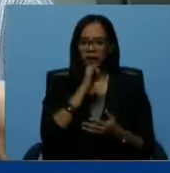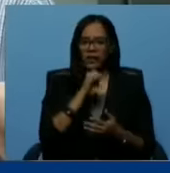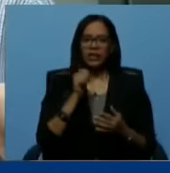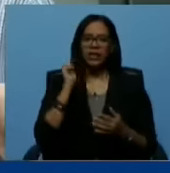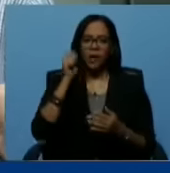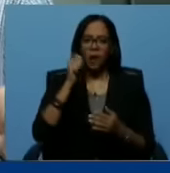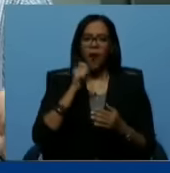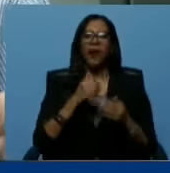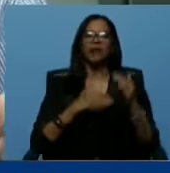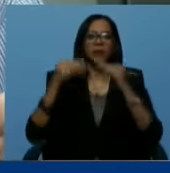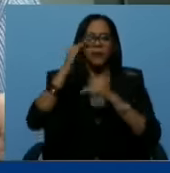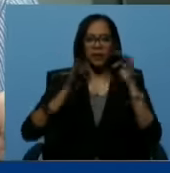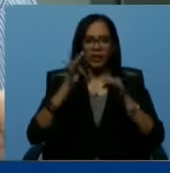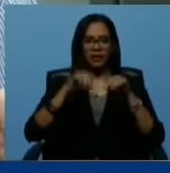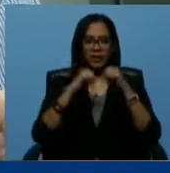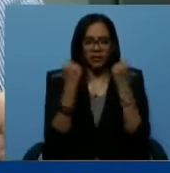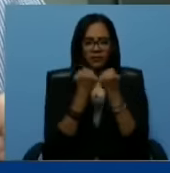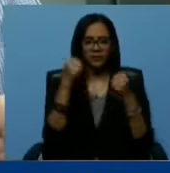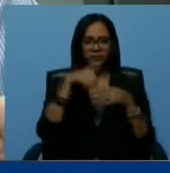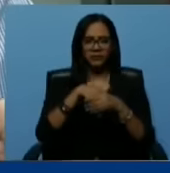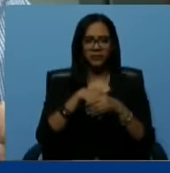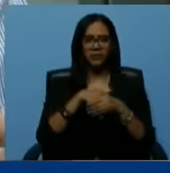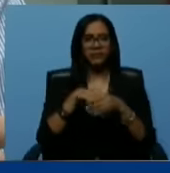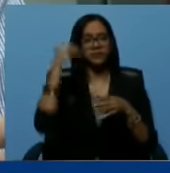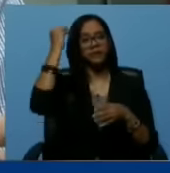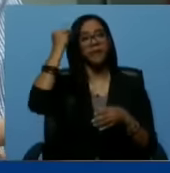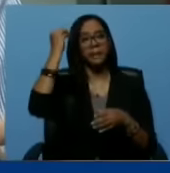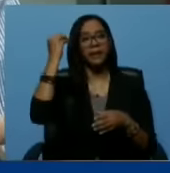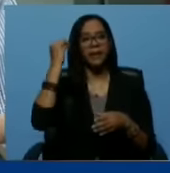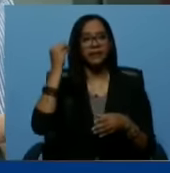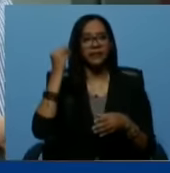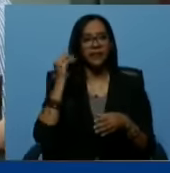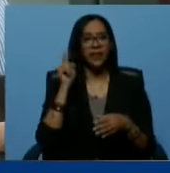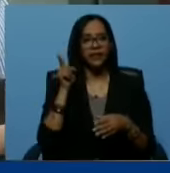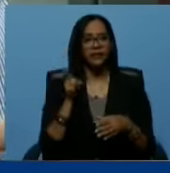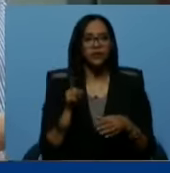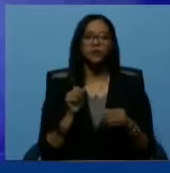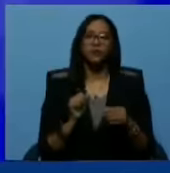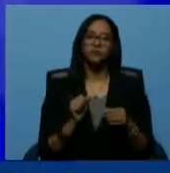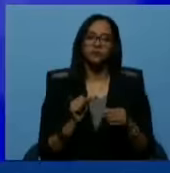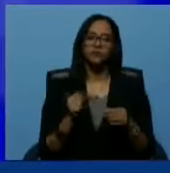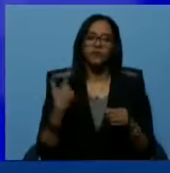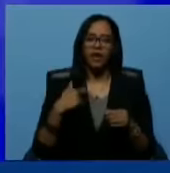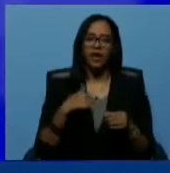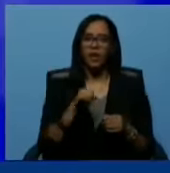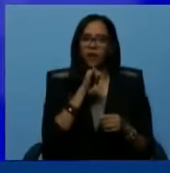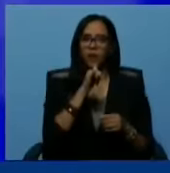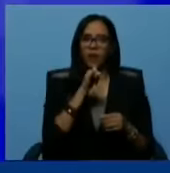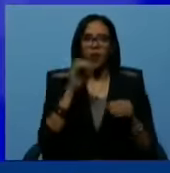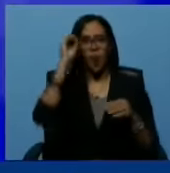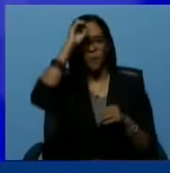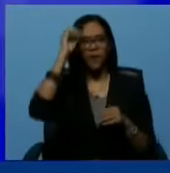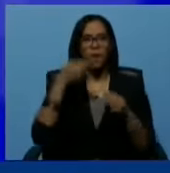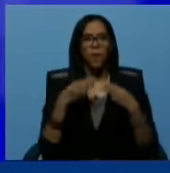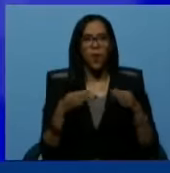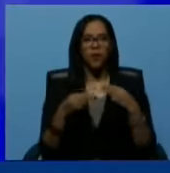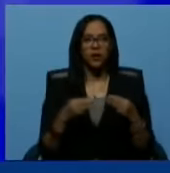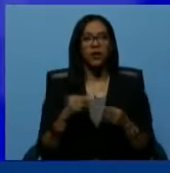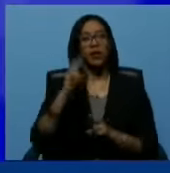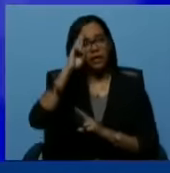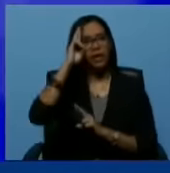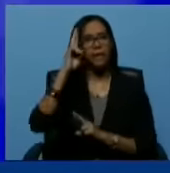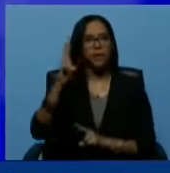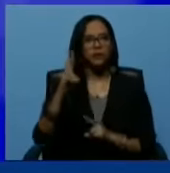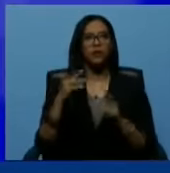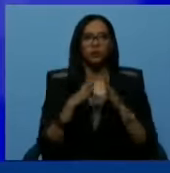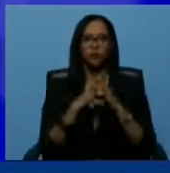Justicia y me parece que ellos mantienen bien informados a la opinión pública. Respeto